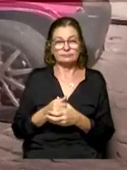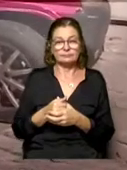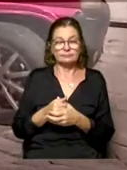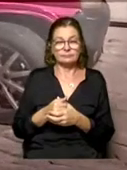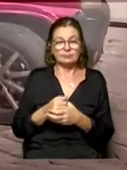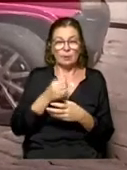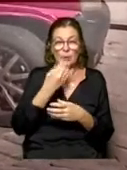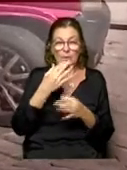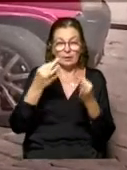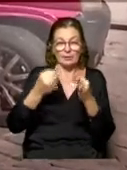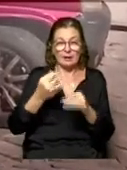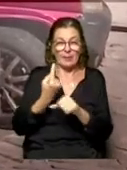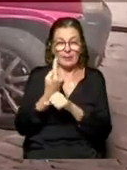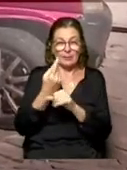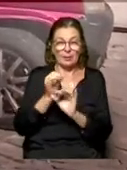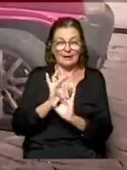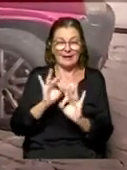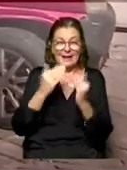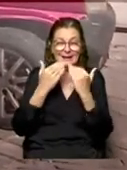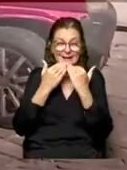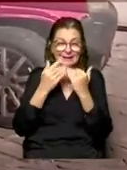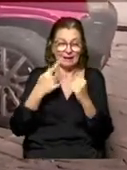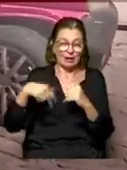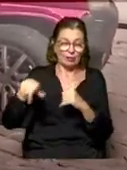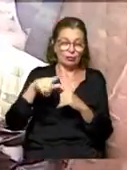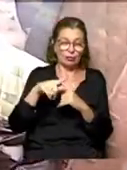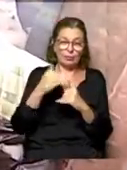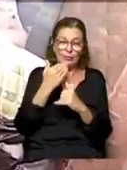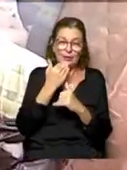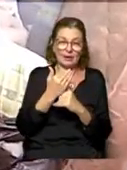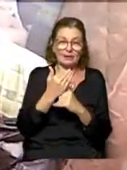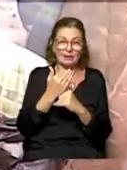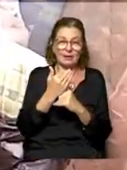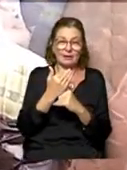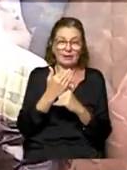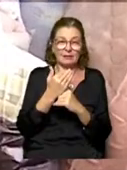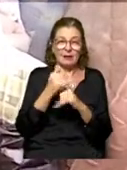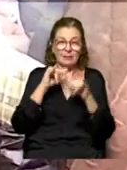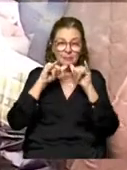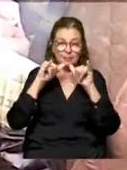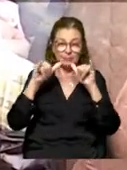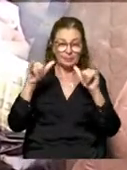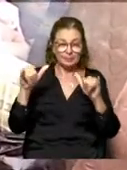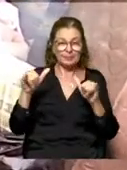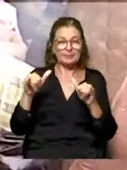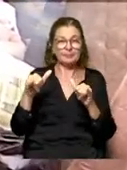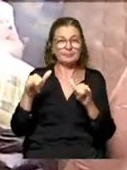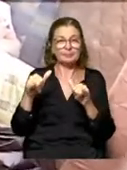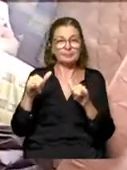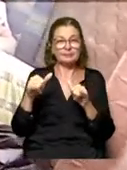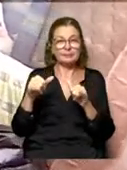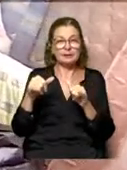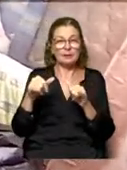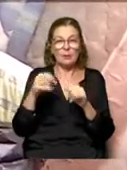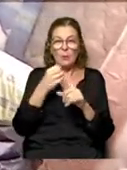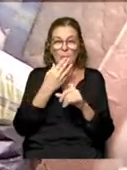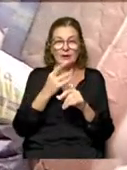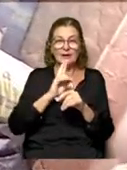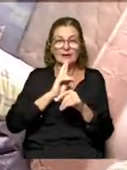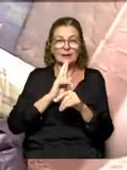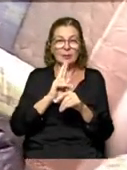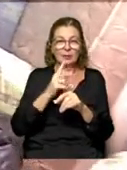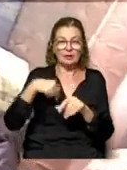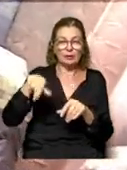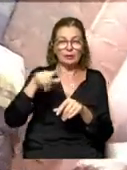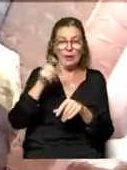Bueno, la verdad, primero que nada, agradecerles a ustedes porque gracias a la difusión hubo una buena respuesta de los